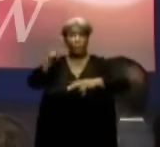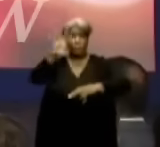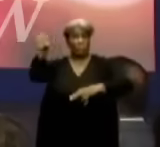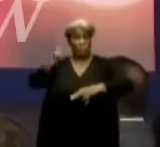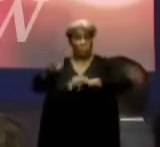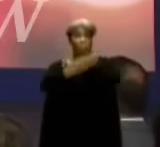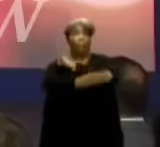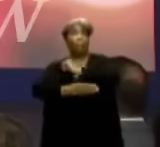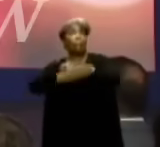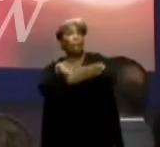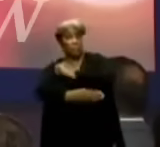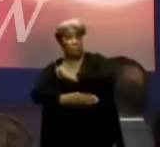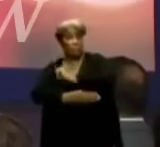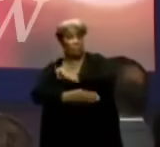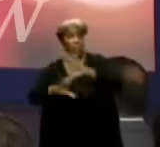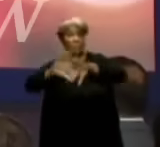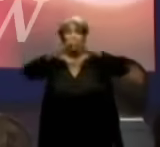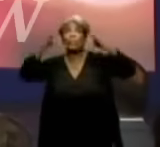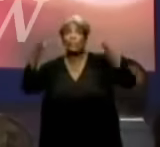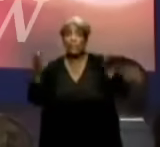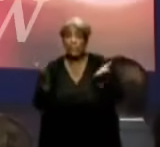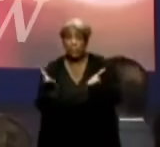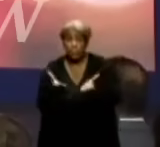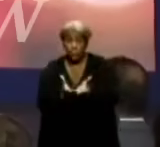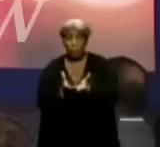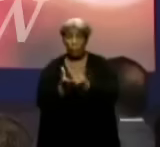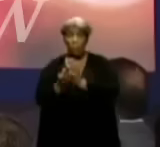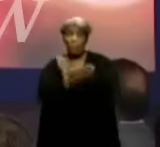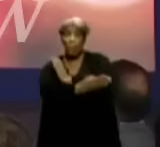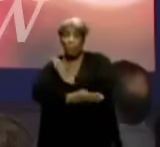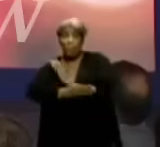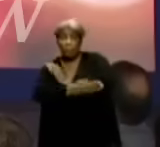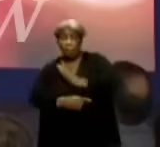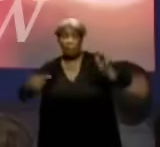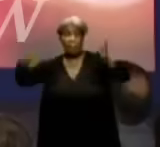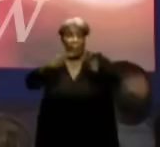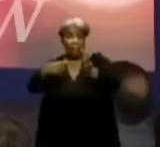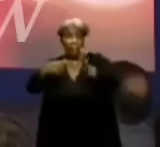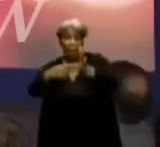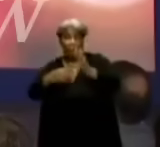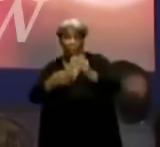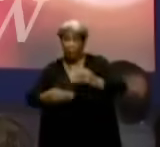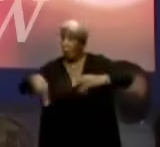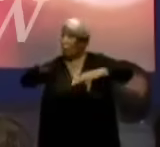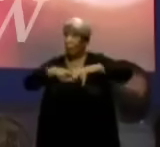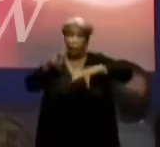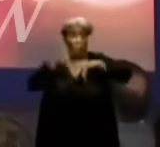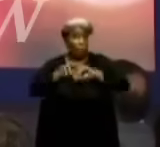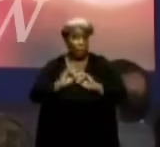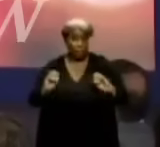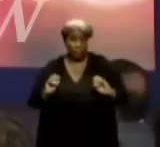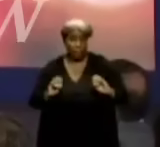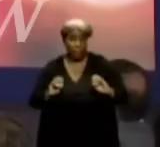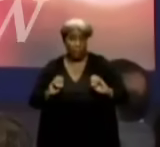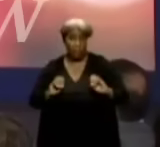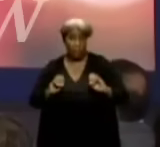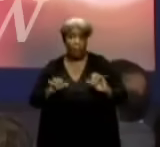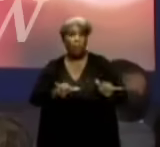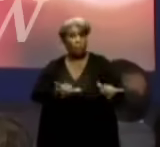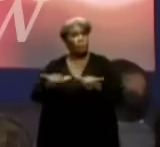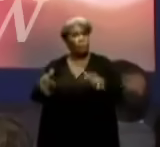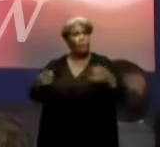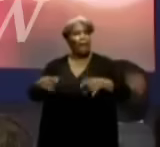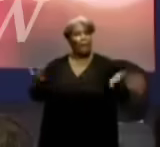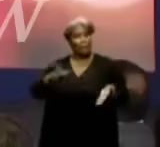cuentan los países del mundo que no aumentaron el nivel de deuda en términos relativos, como fue el caso de la República